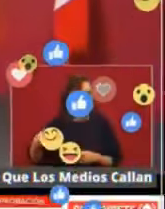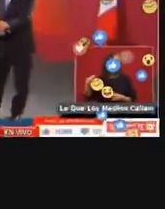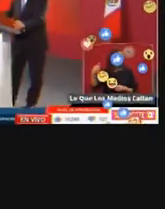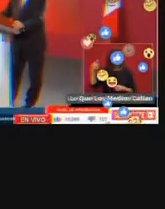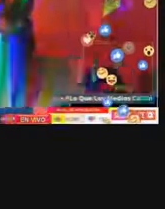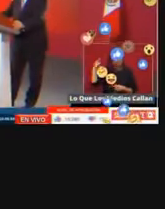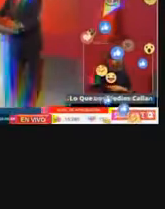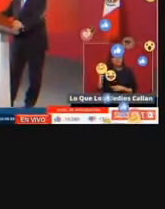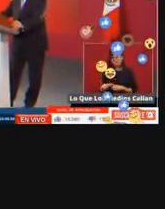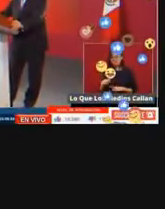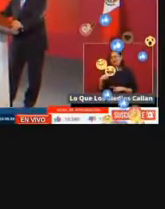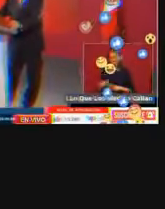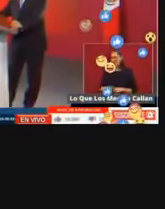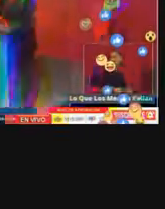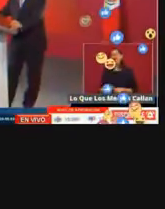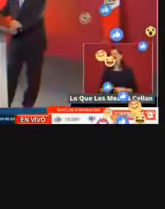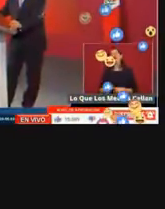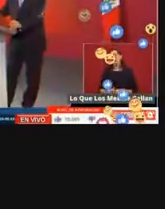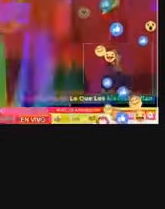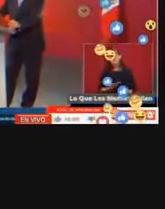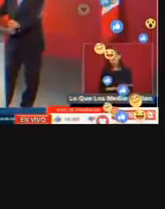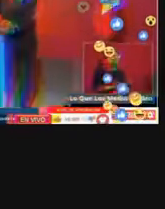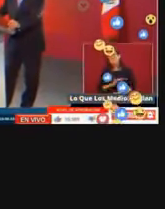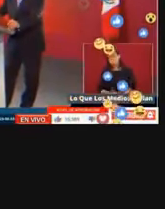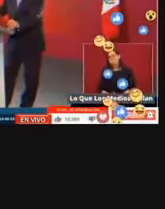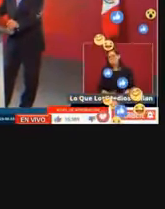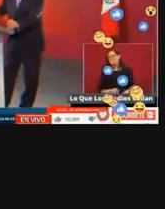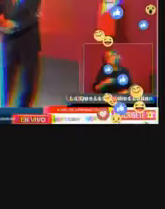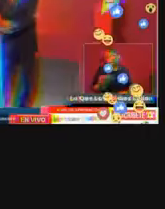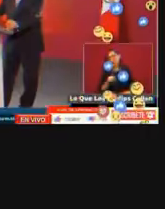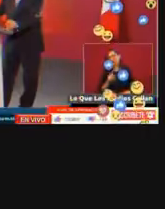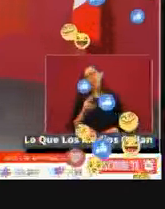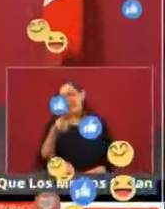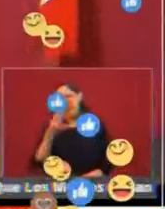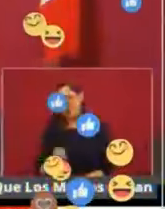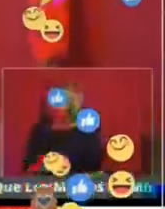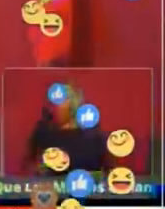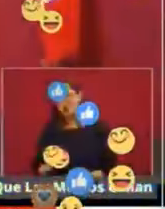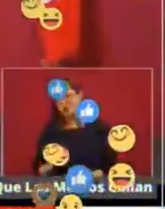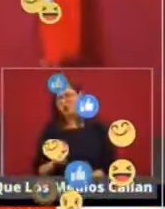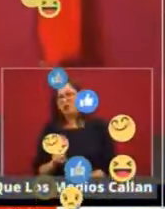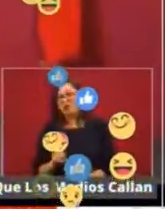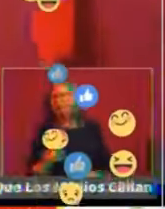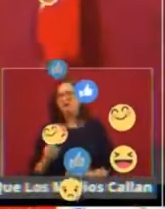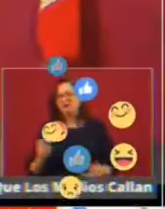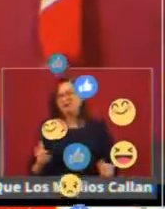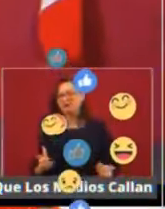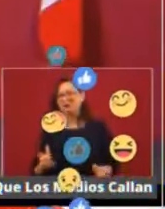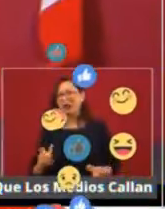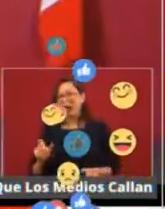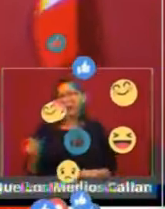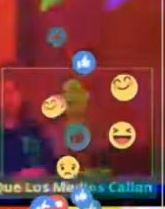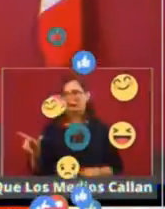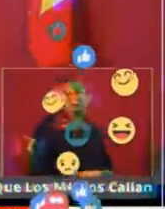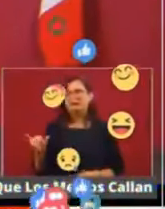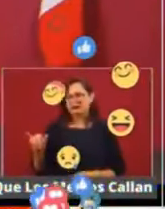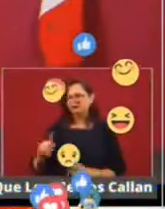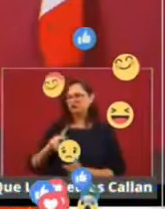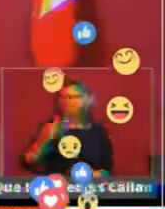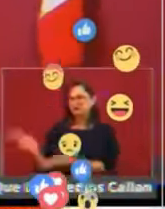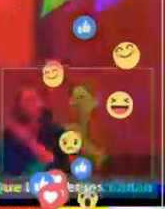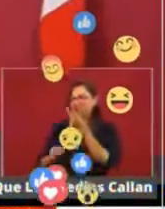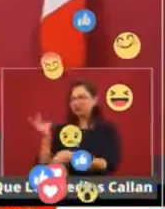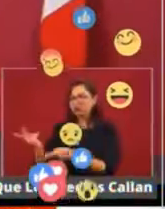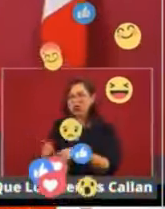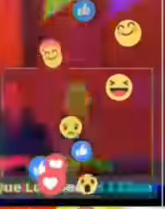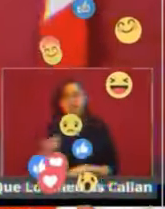del apóstol de la democracia, Francisco Marconi. Anaya es bien pendejo. O así le hacían a